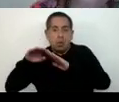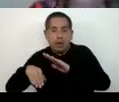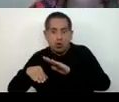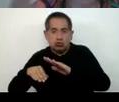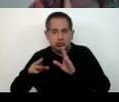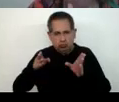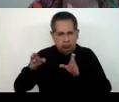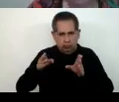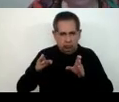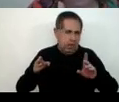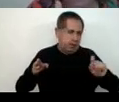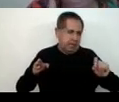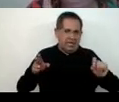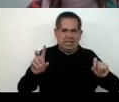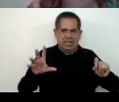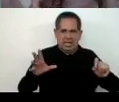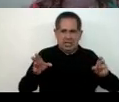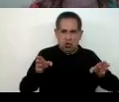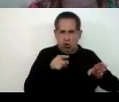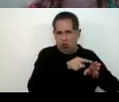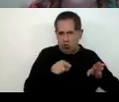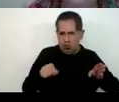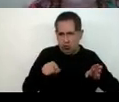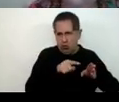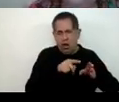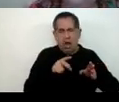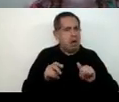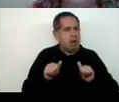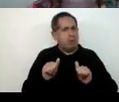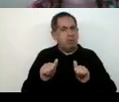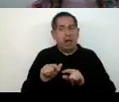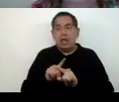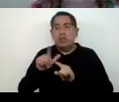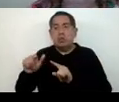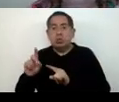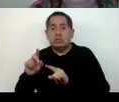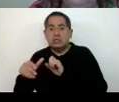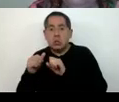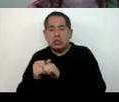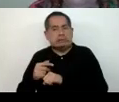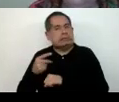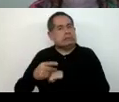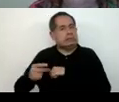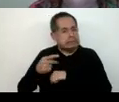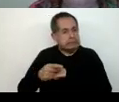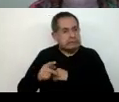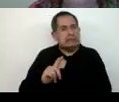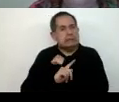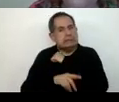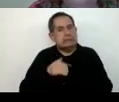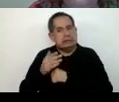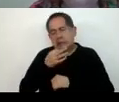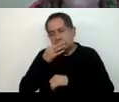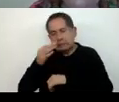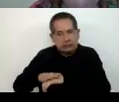se hace antes de esa edad o después de los 35 años. Existe un riesgo reproductivo que todas las personas deben de